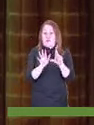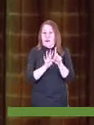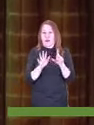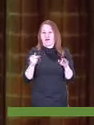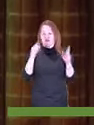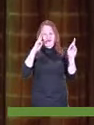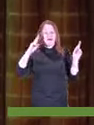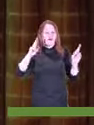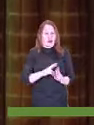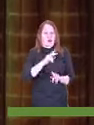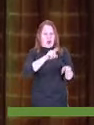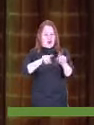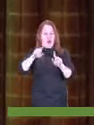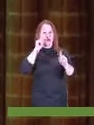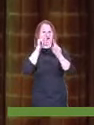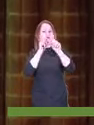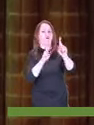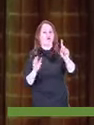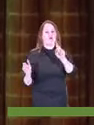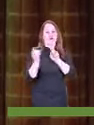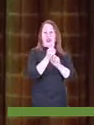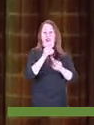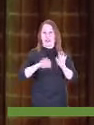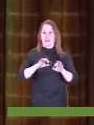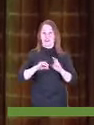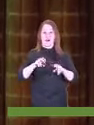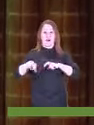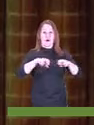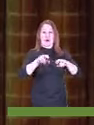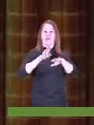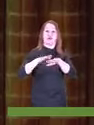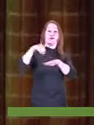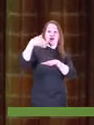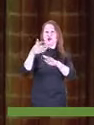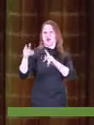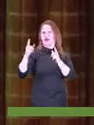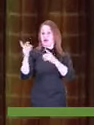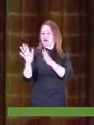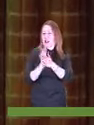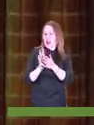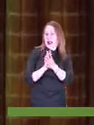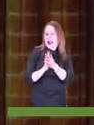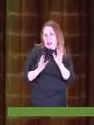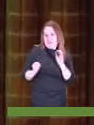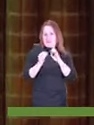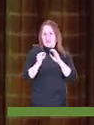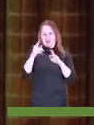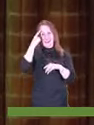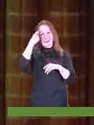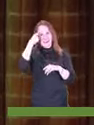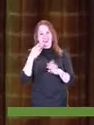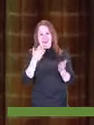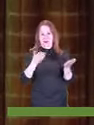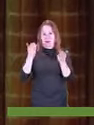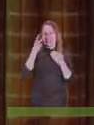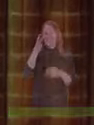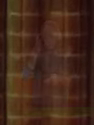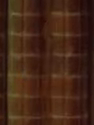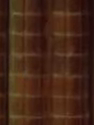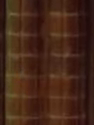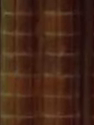resumir algunos de esos logros que tuvo la Secretaría de Movilidad para posteriormente que usted nos cuente más sobre esos retos. Veámoslo. Gracias.